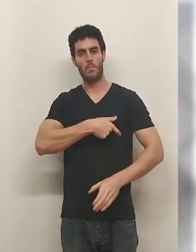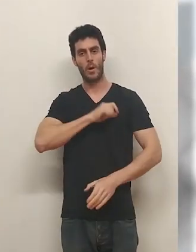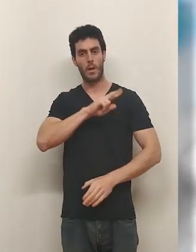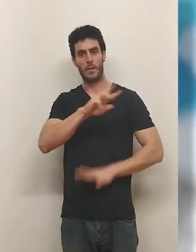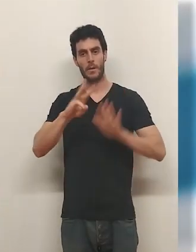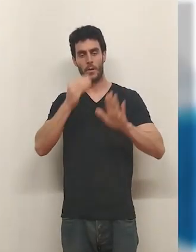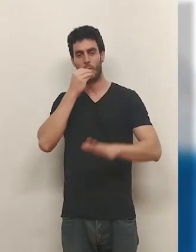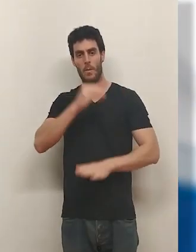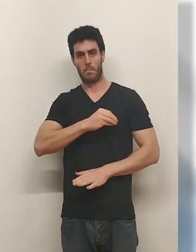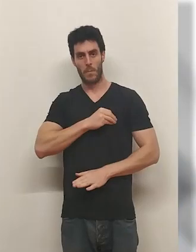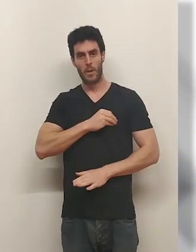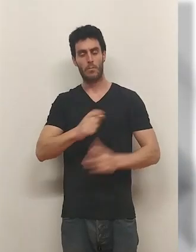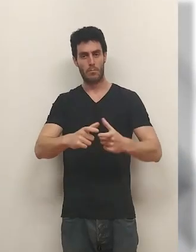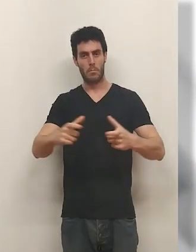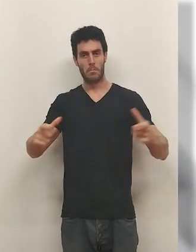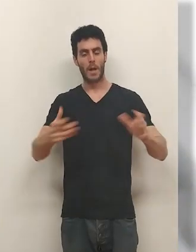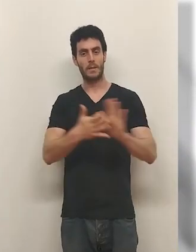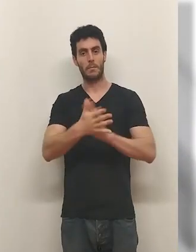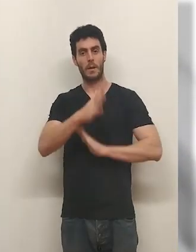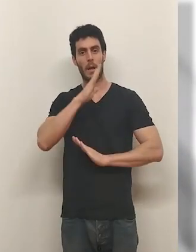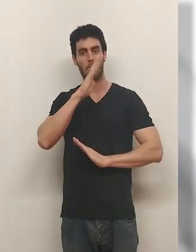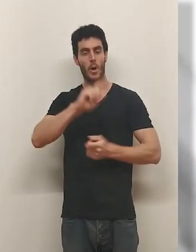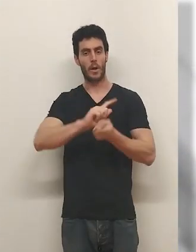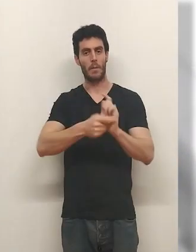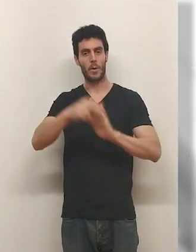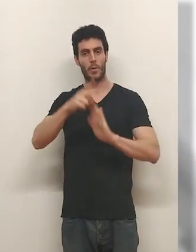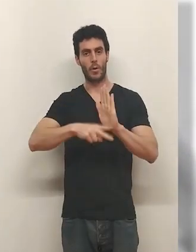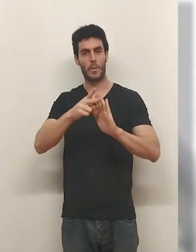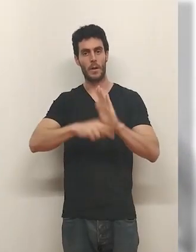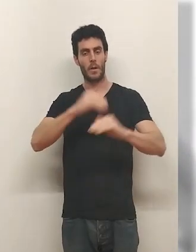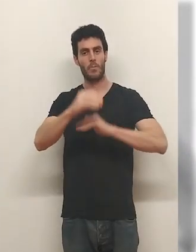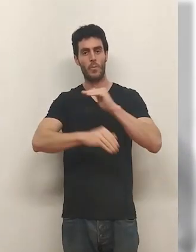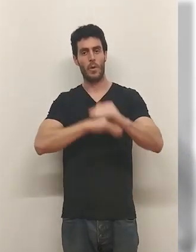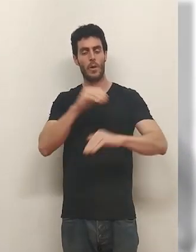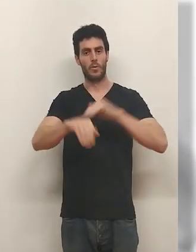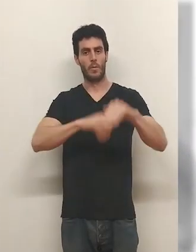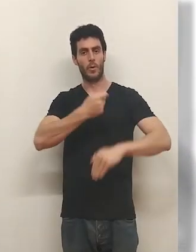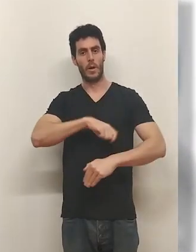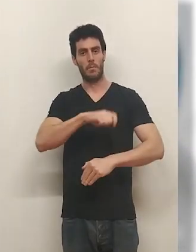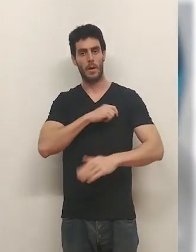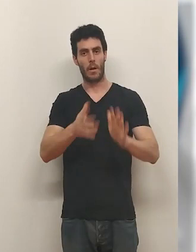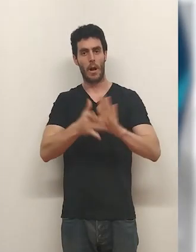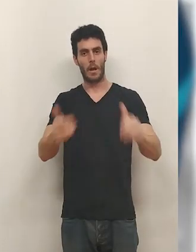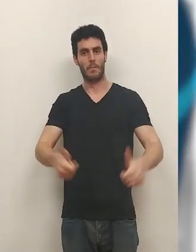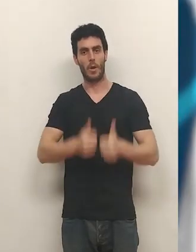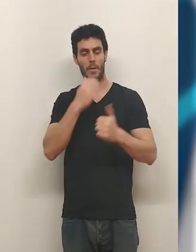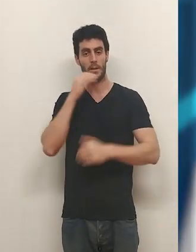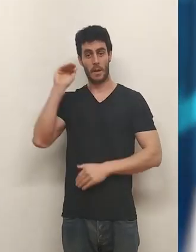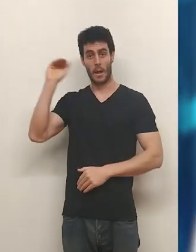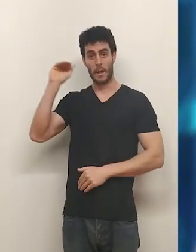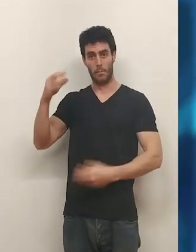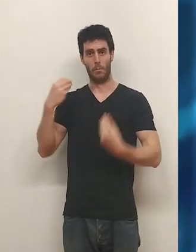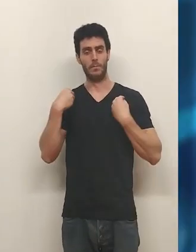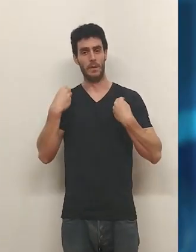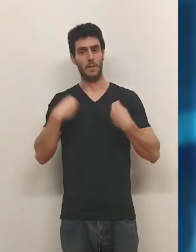28M. Ese llamativo incremento se explica por el cambio normativo que agiliza el proceso del voto de los españoles residentes en el extranjero.